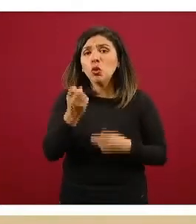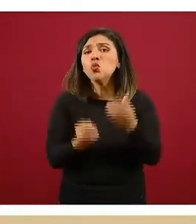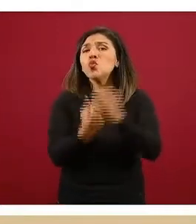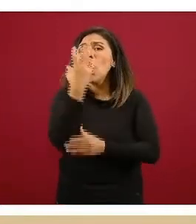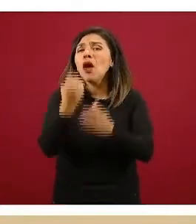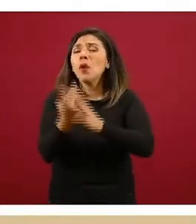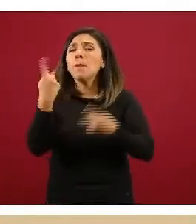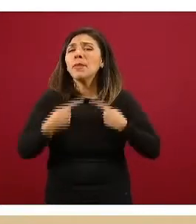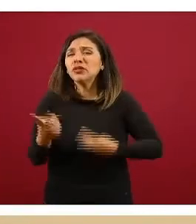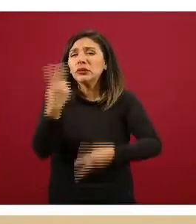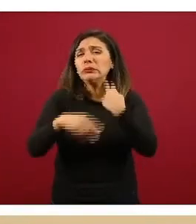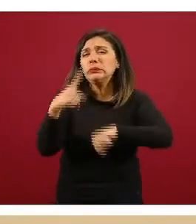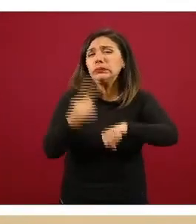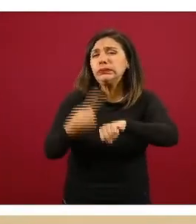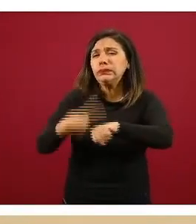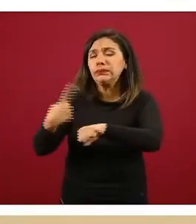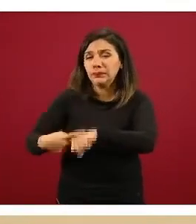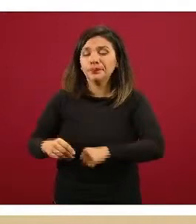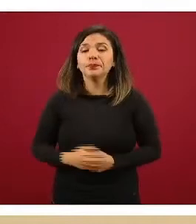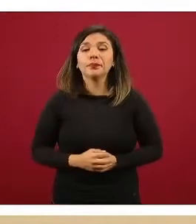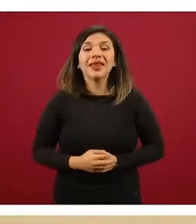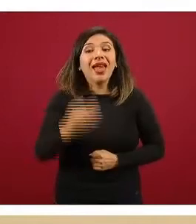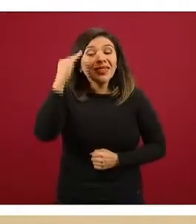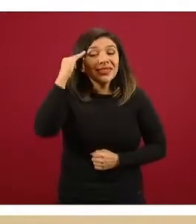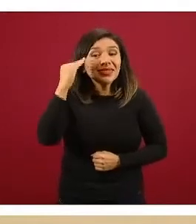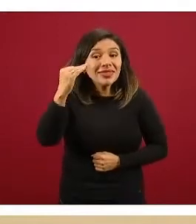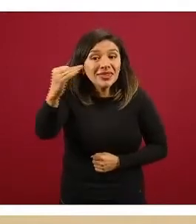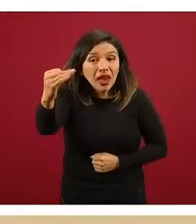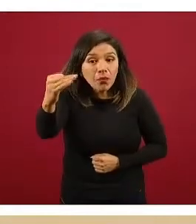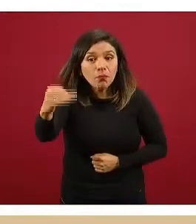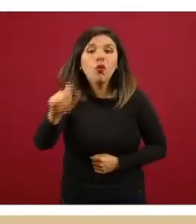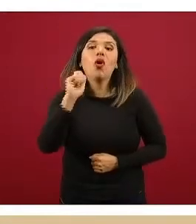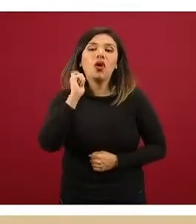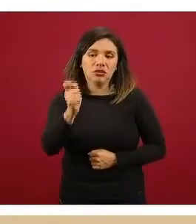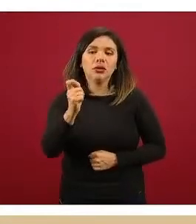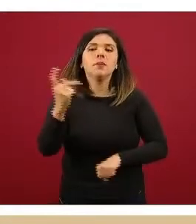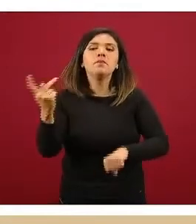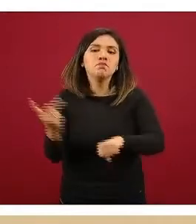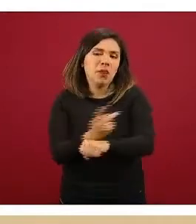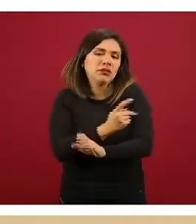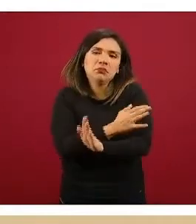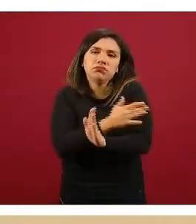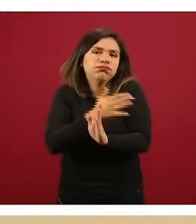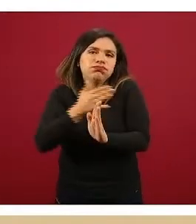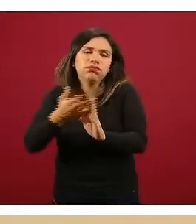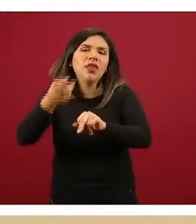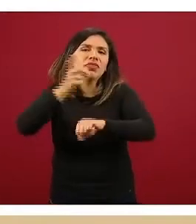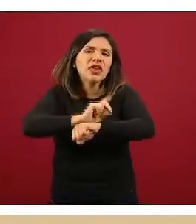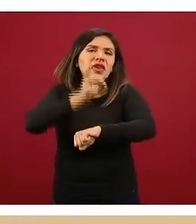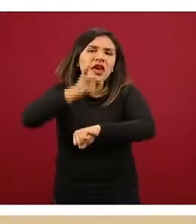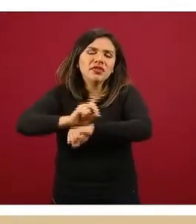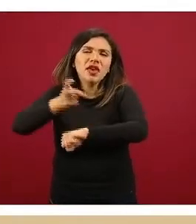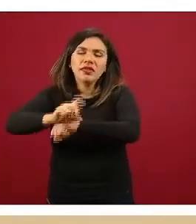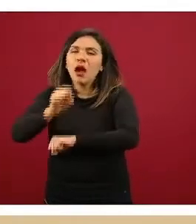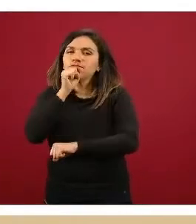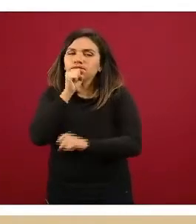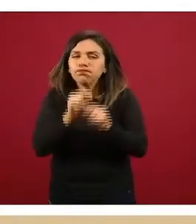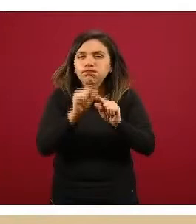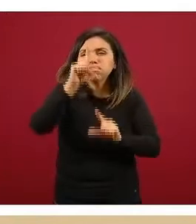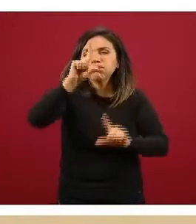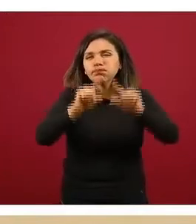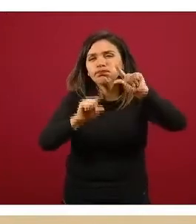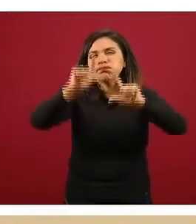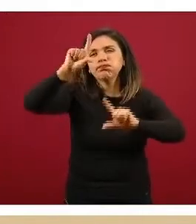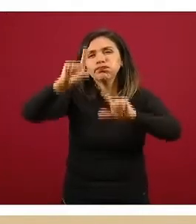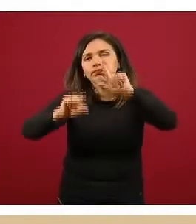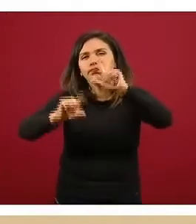nuevos. Y el tiempo es lo que va transcurriendo conforme la gráfica